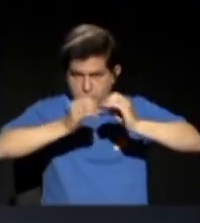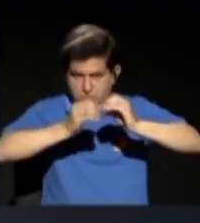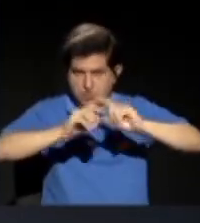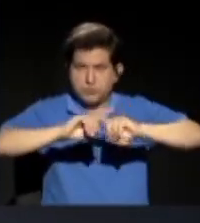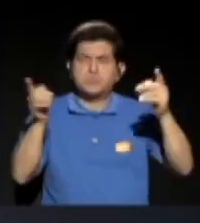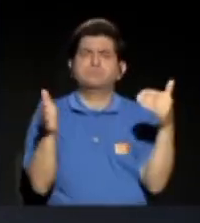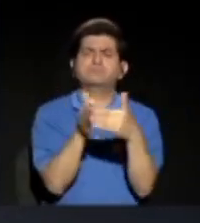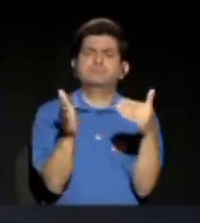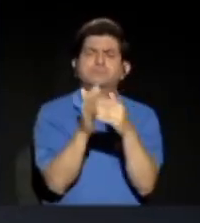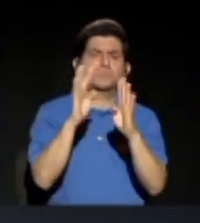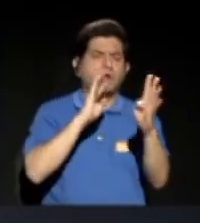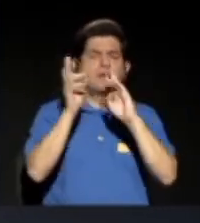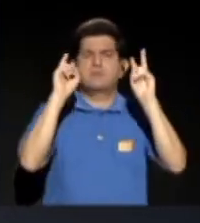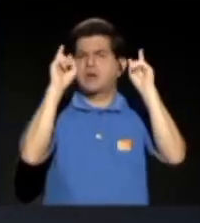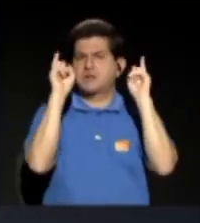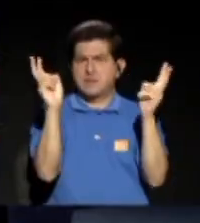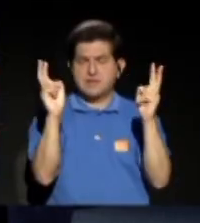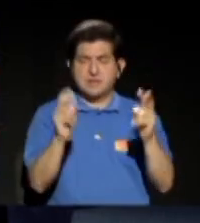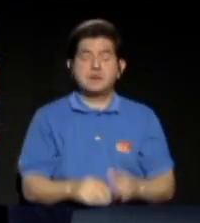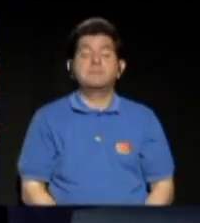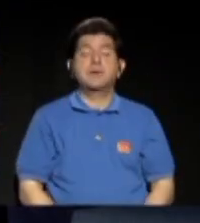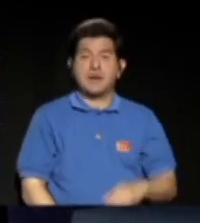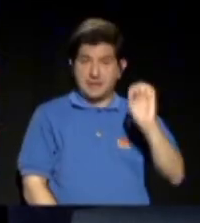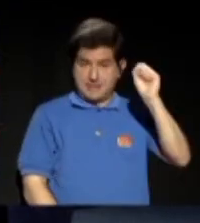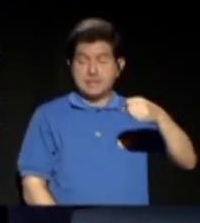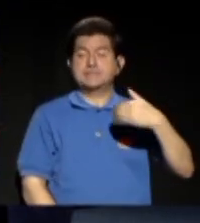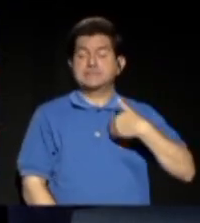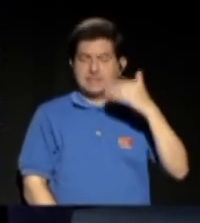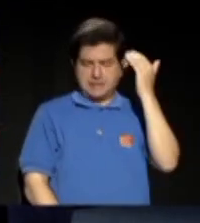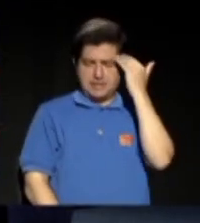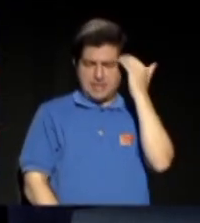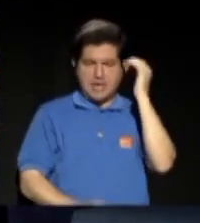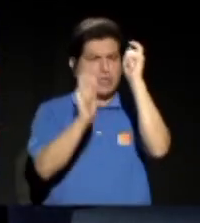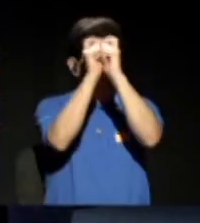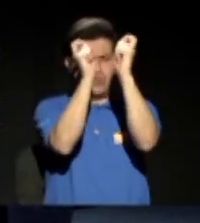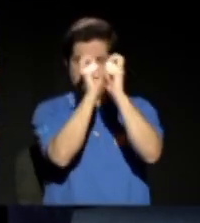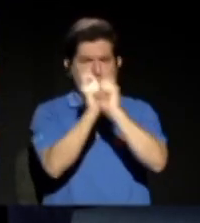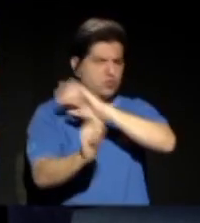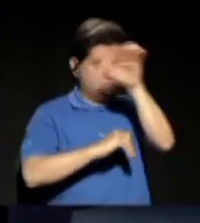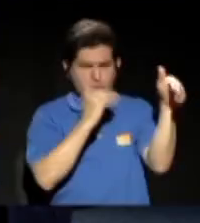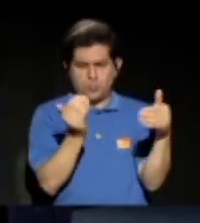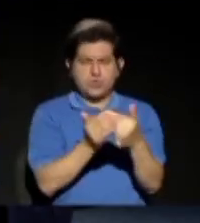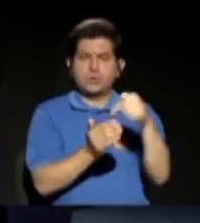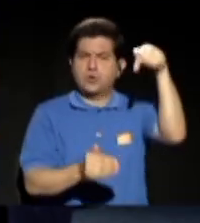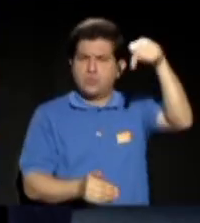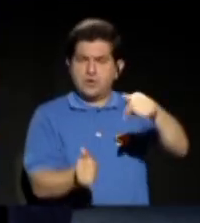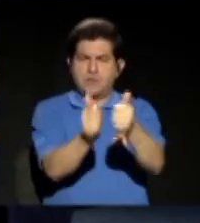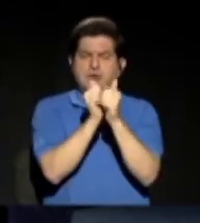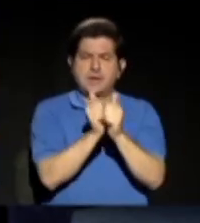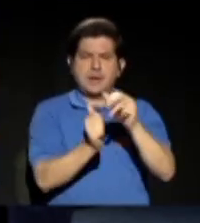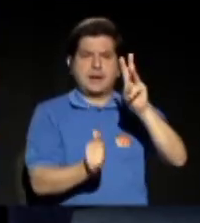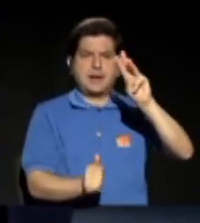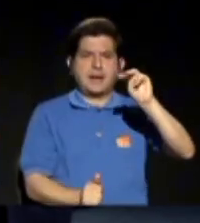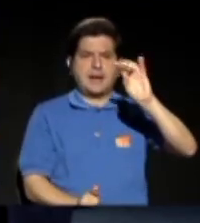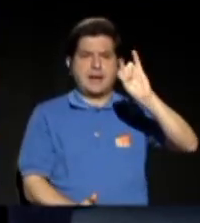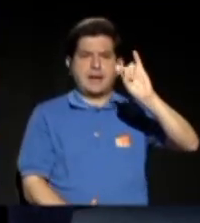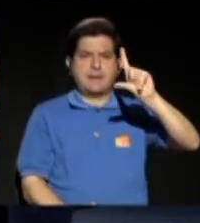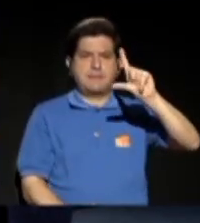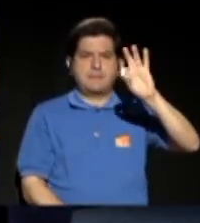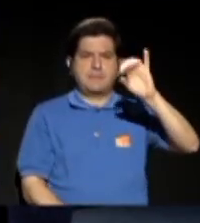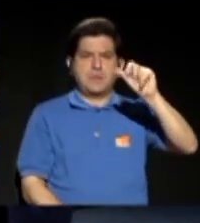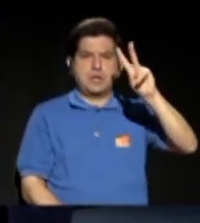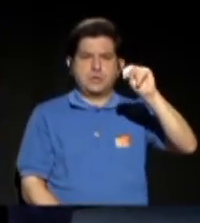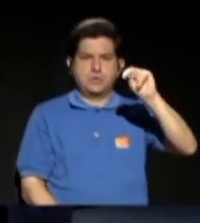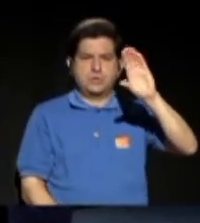de nuevo del tema con conocimiento de causa y con todos los detalles, repito, está con nosotros don Milton Castillo del